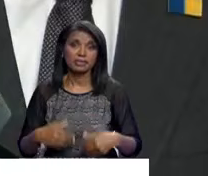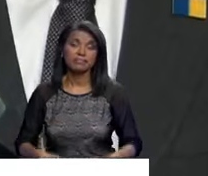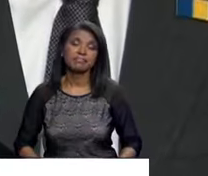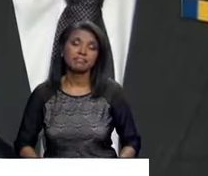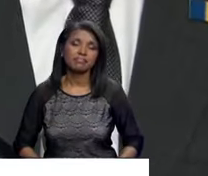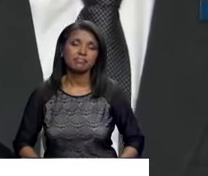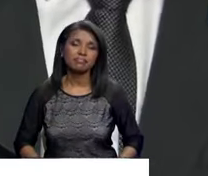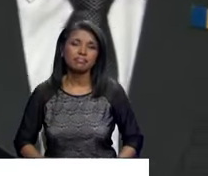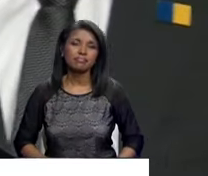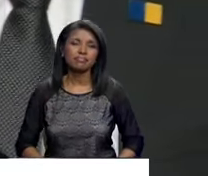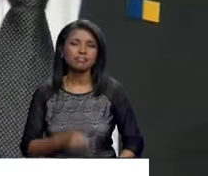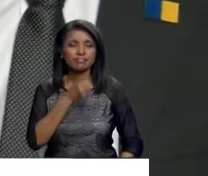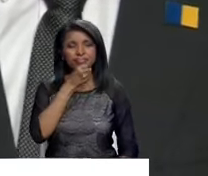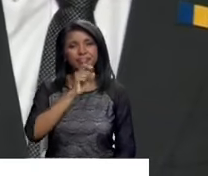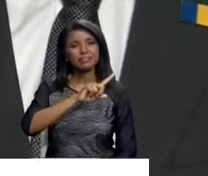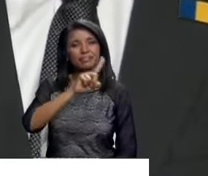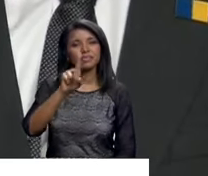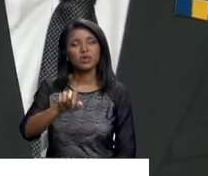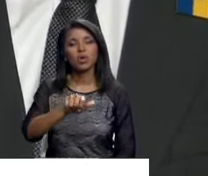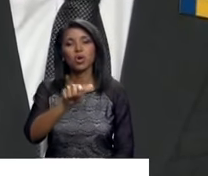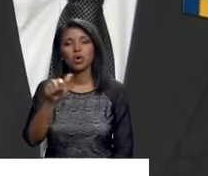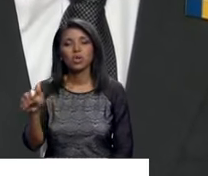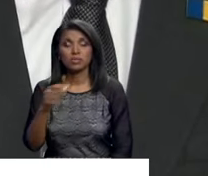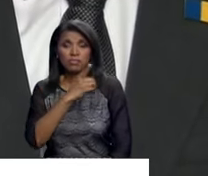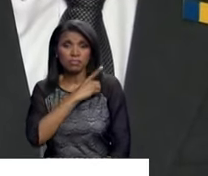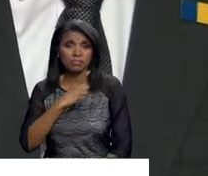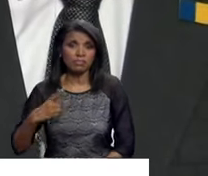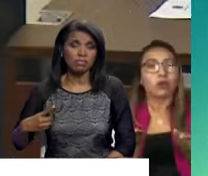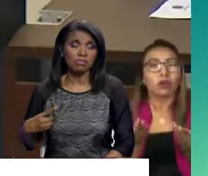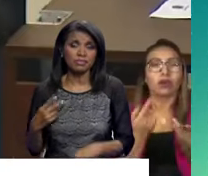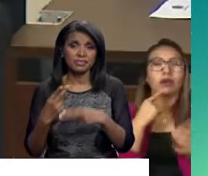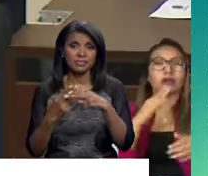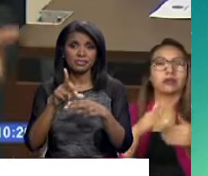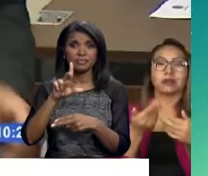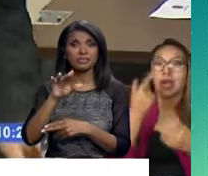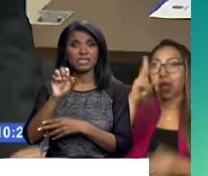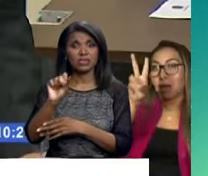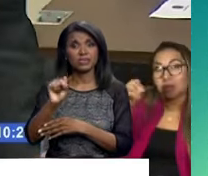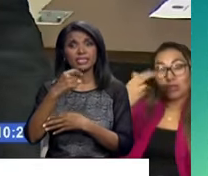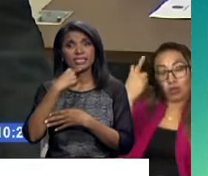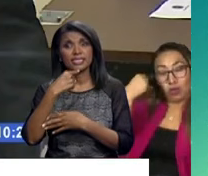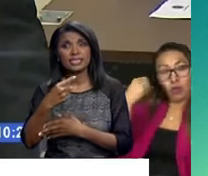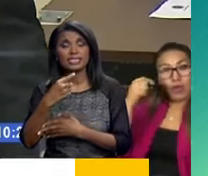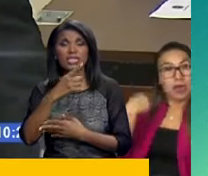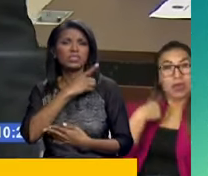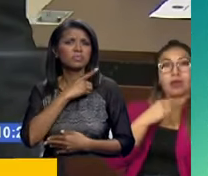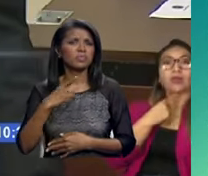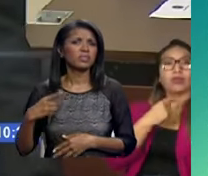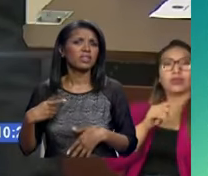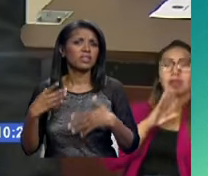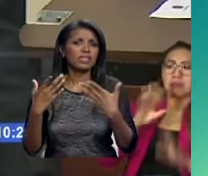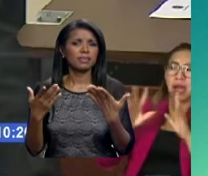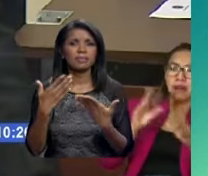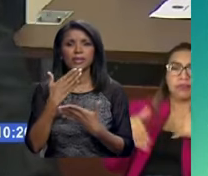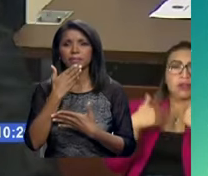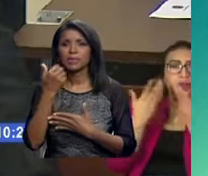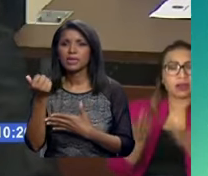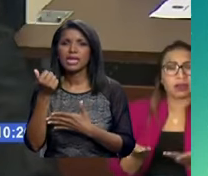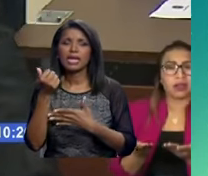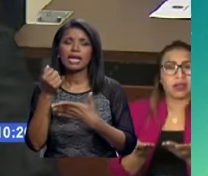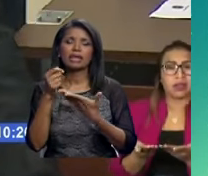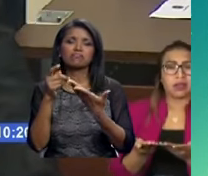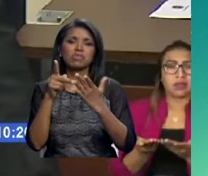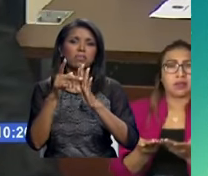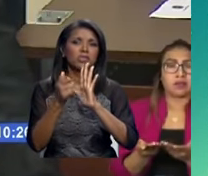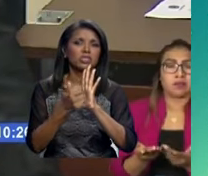corrupción. Hoy, por ejemplo, el diputado Luis Eduardo Camacho de RM se justificaba y decía que los diputados no están para estar mejorando los proyectos de